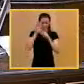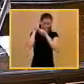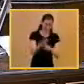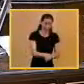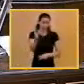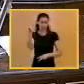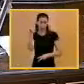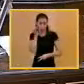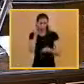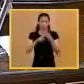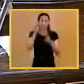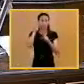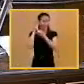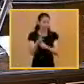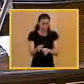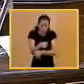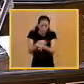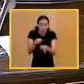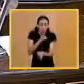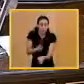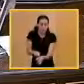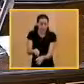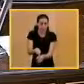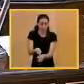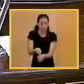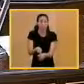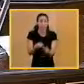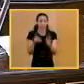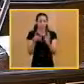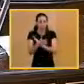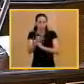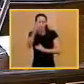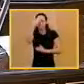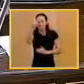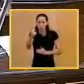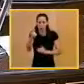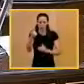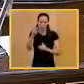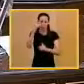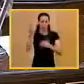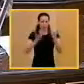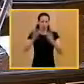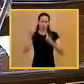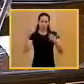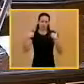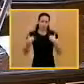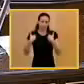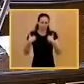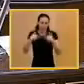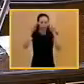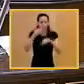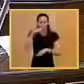investigación en células madre, su hostilidad a la recuperación de la memoria y la dignidad de las víctimas del alzamiento militar franquista,